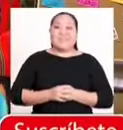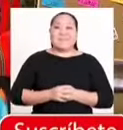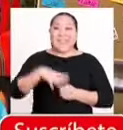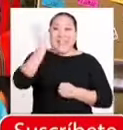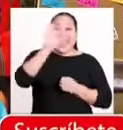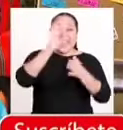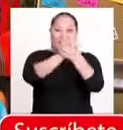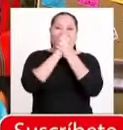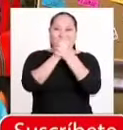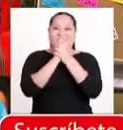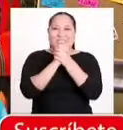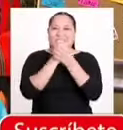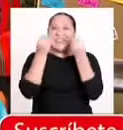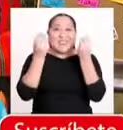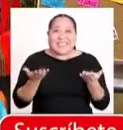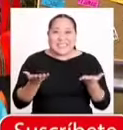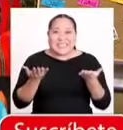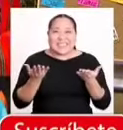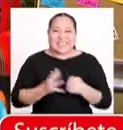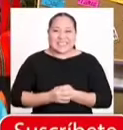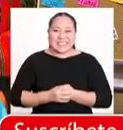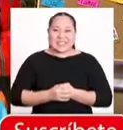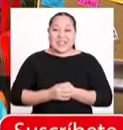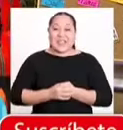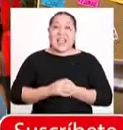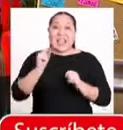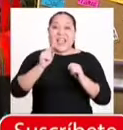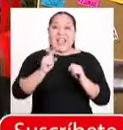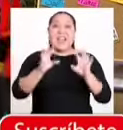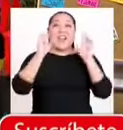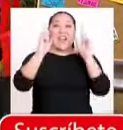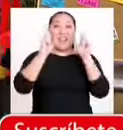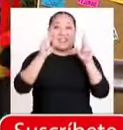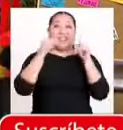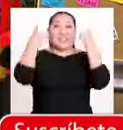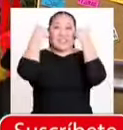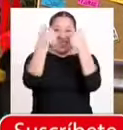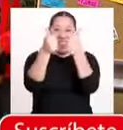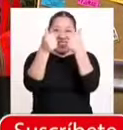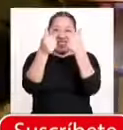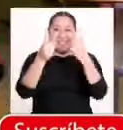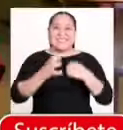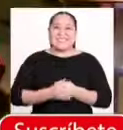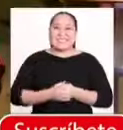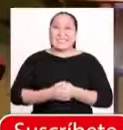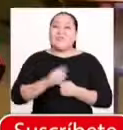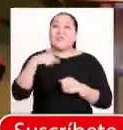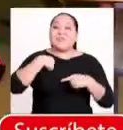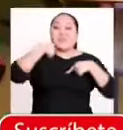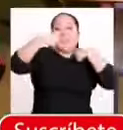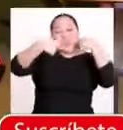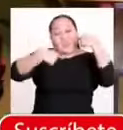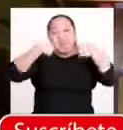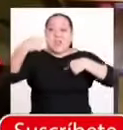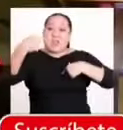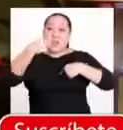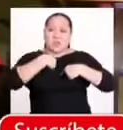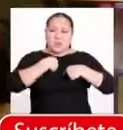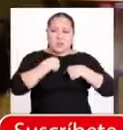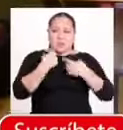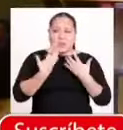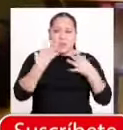¡Hola amiga y amigos! ¿Cómo están? ¡Espero que estén muy bien! Les cuento que estábamos